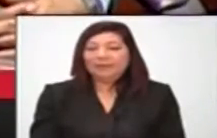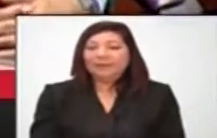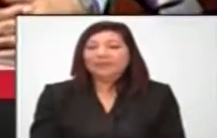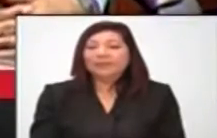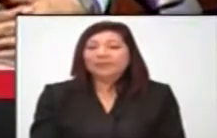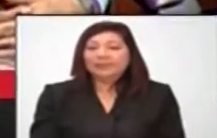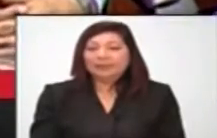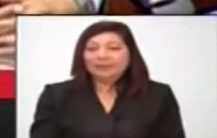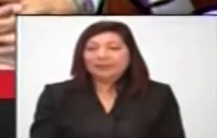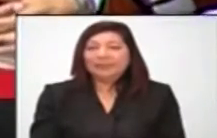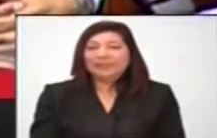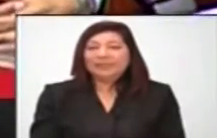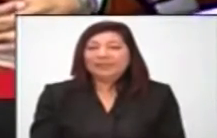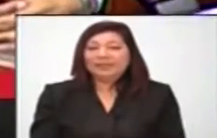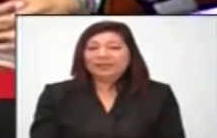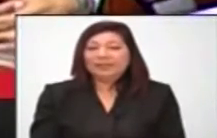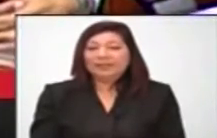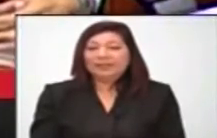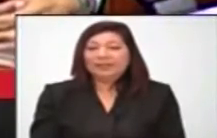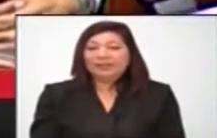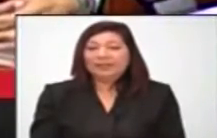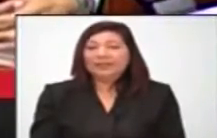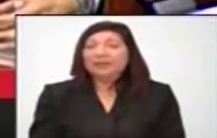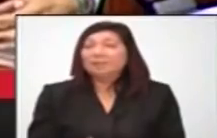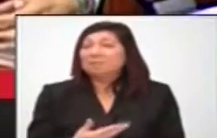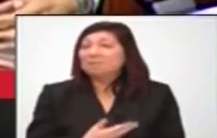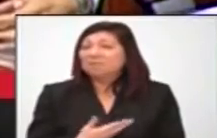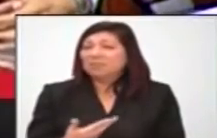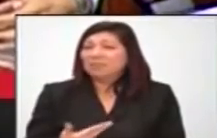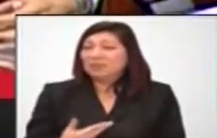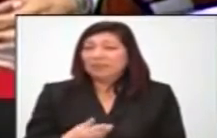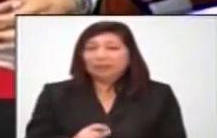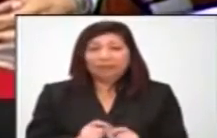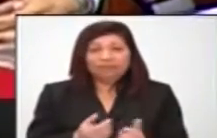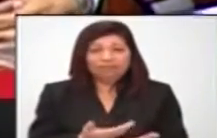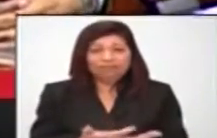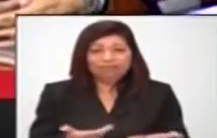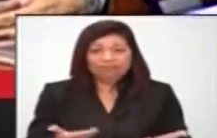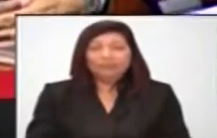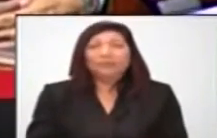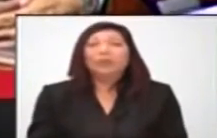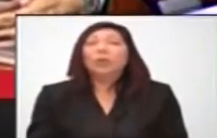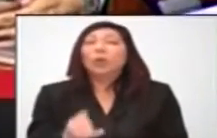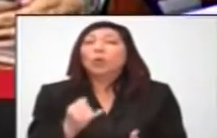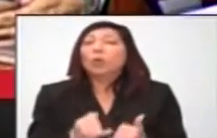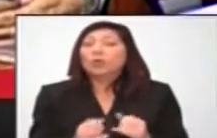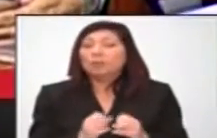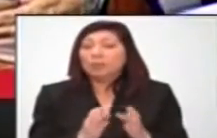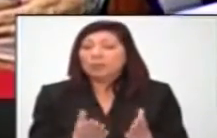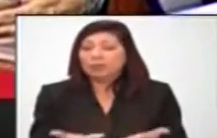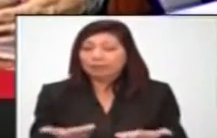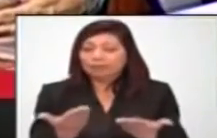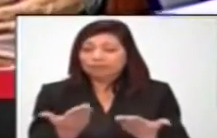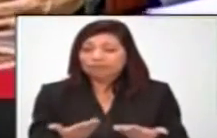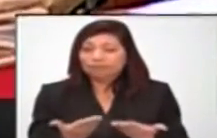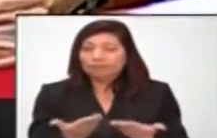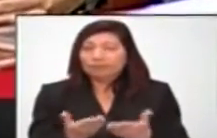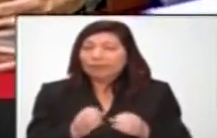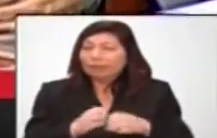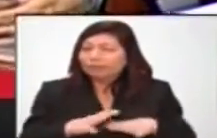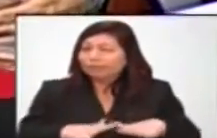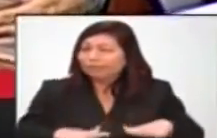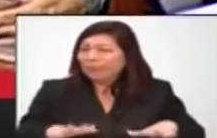Muchas gracias, presidente. Señor presidente y señores congresistas, en los últimos días hemos recibido la